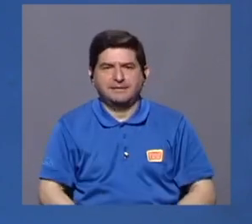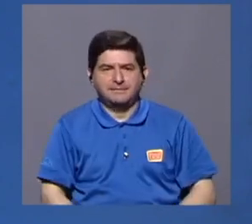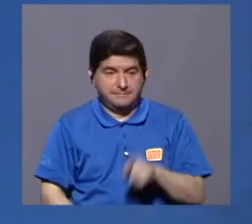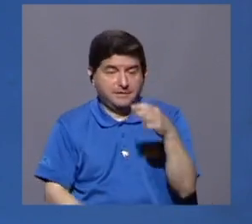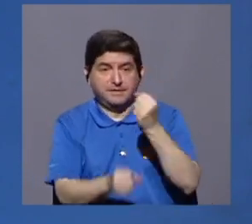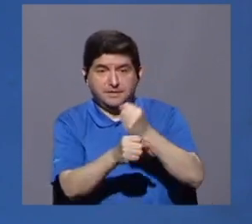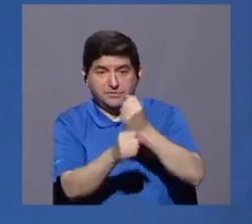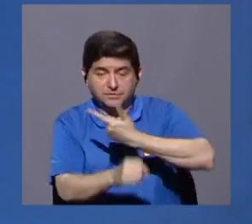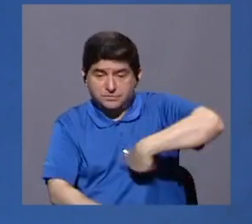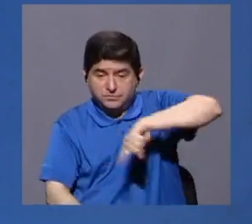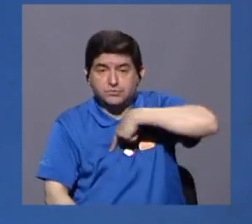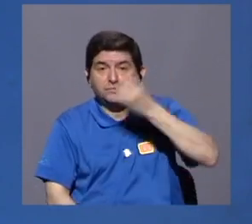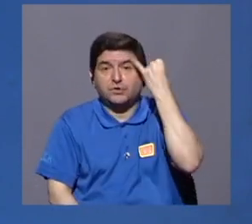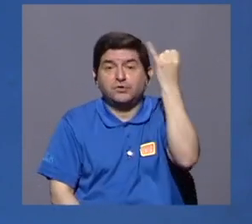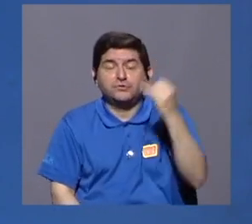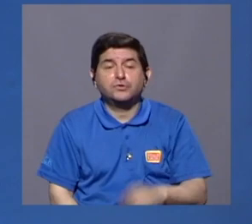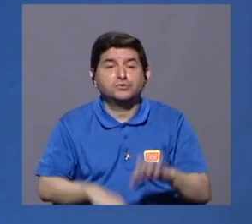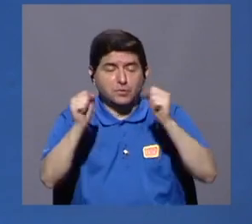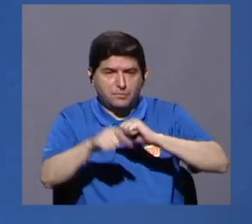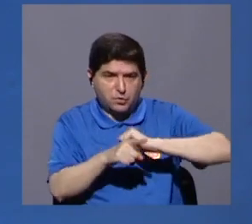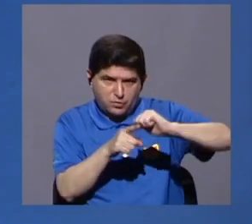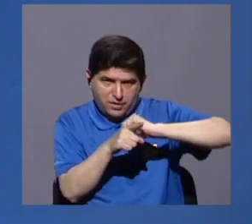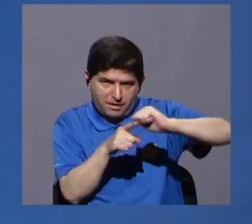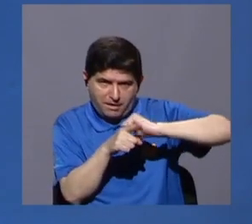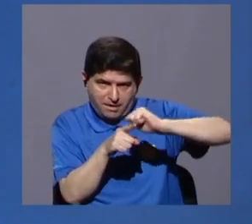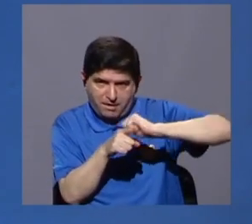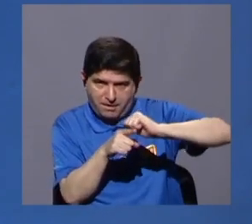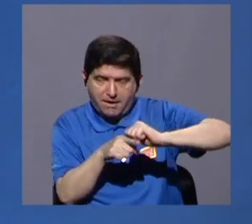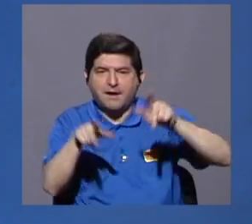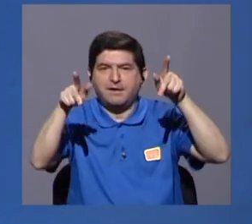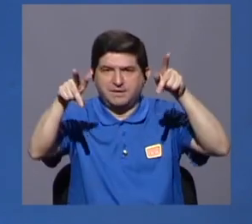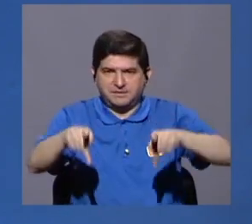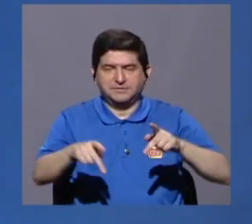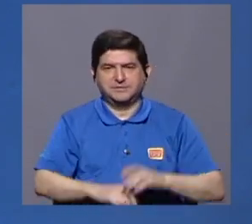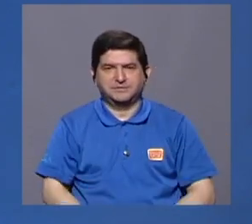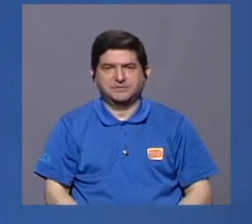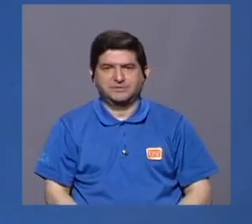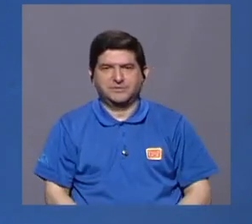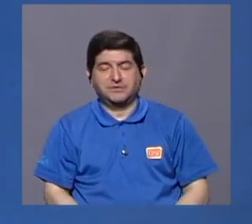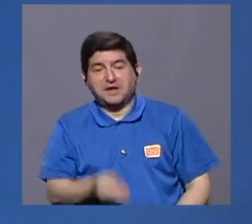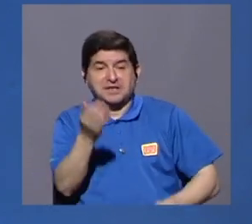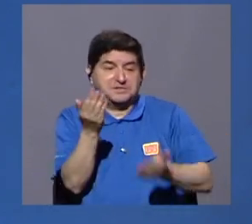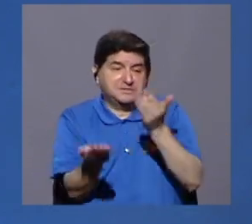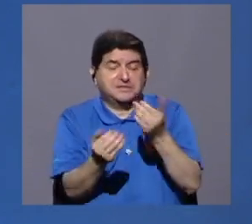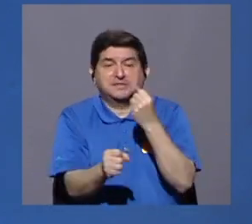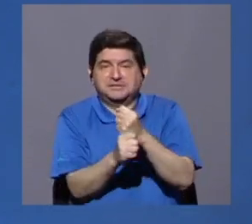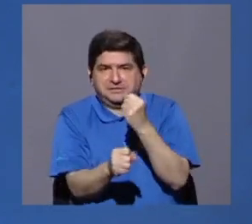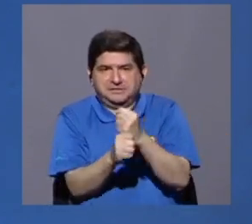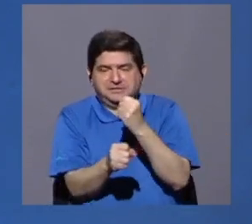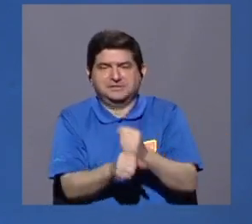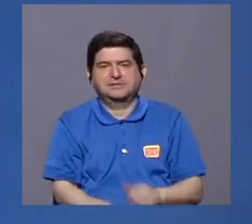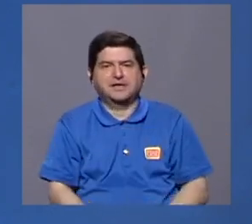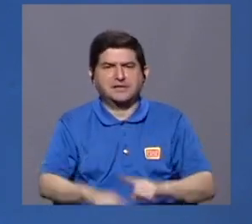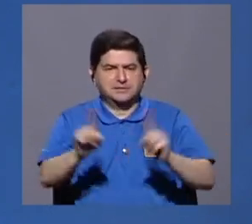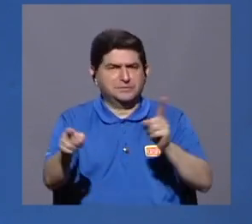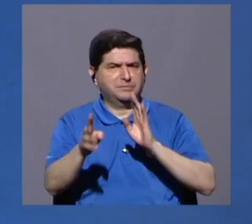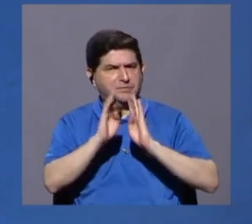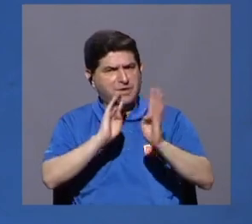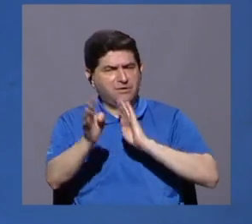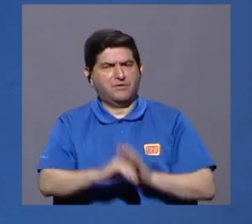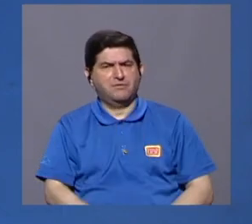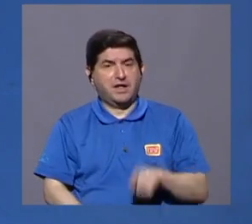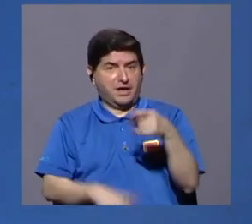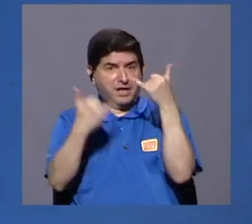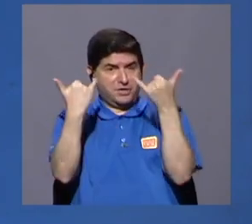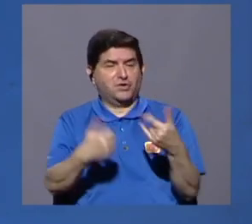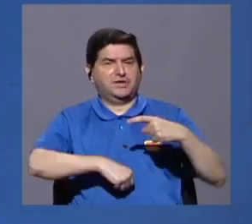con nosotros la idea es poder capacitar a las personas que vayan eventualmente a trabajar para pero estamos hablando de que eso